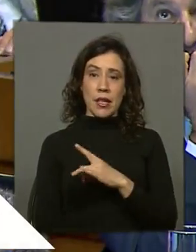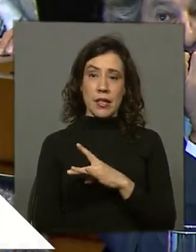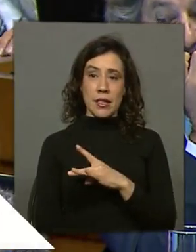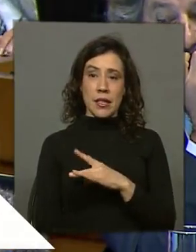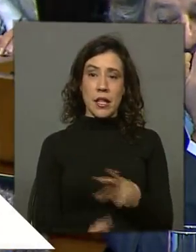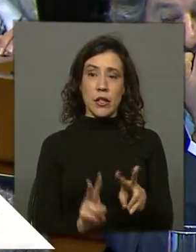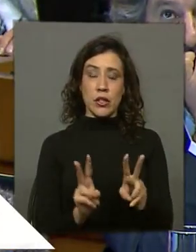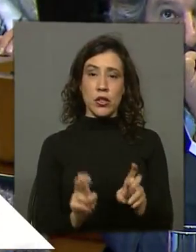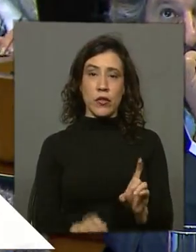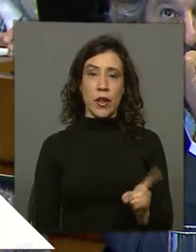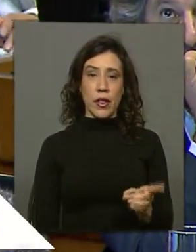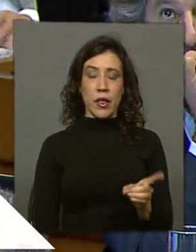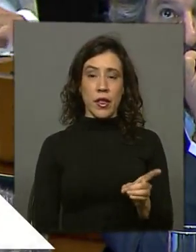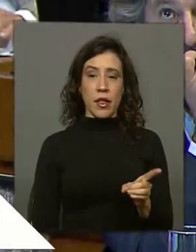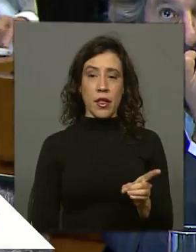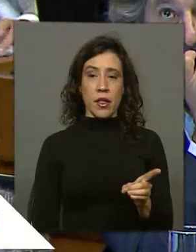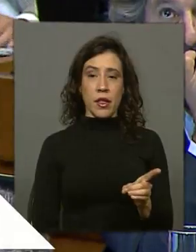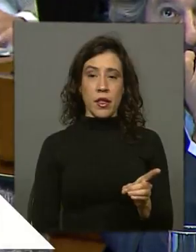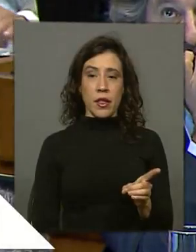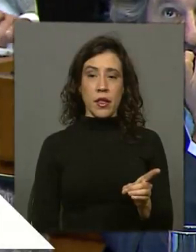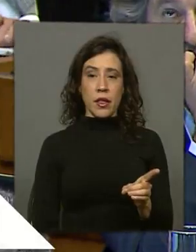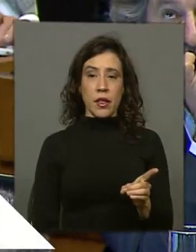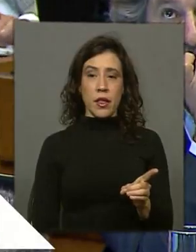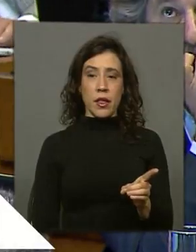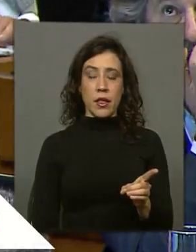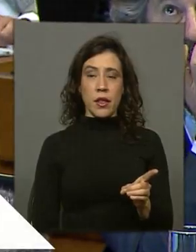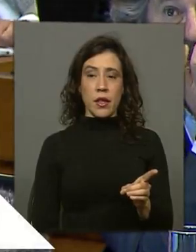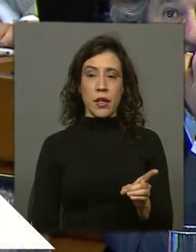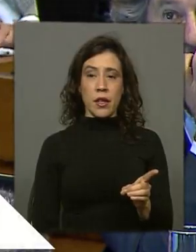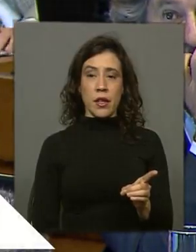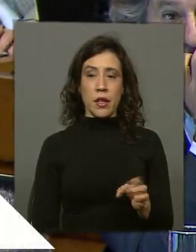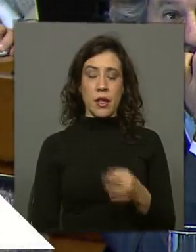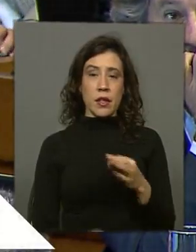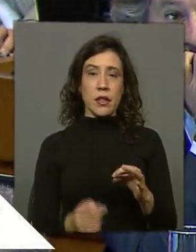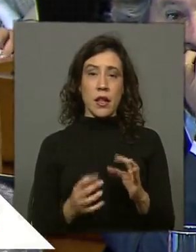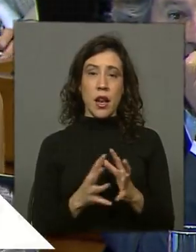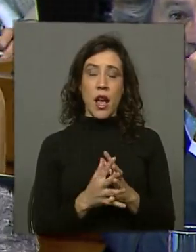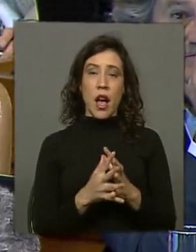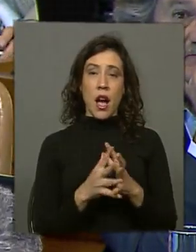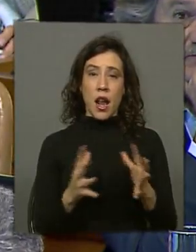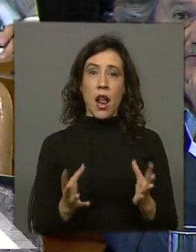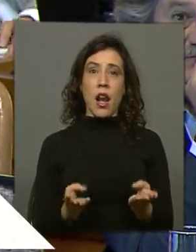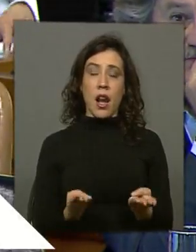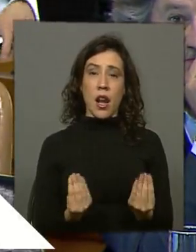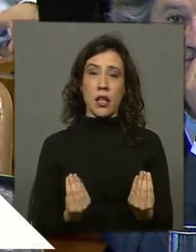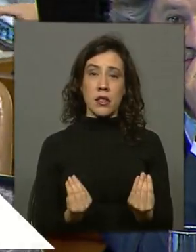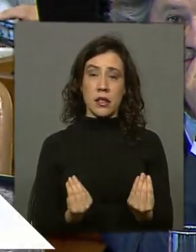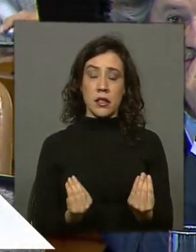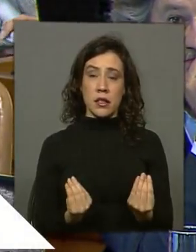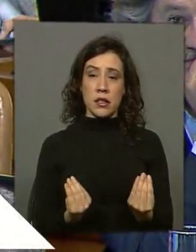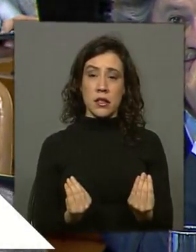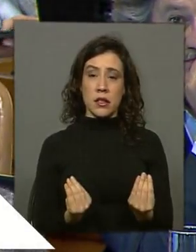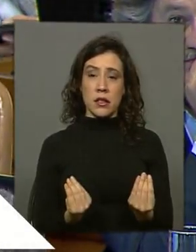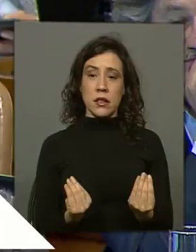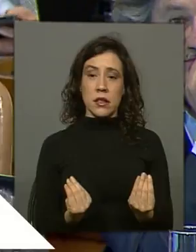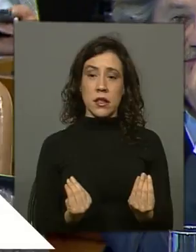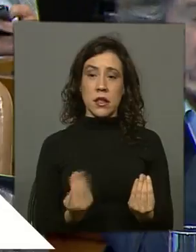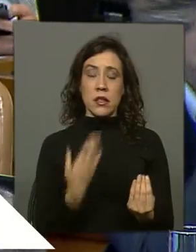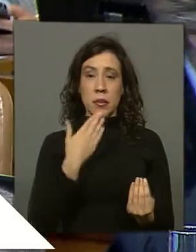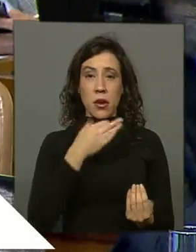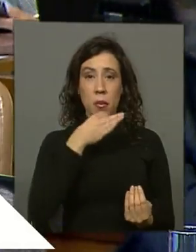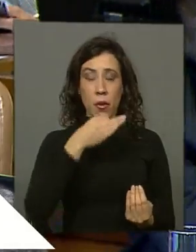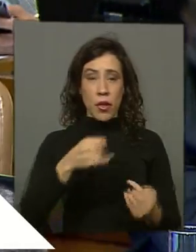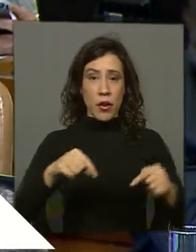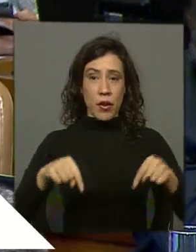respecto de la discapacidad no da cuenta de la tremenda necesidad y demanda y tal como se ha dicho